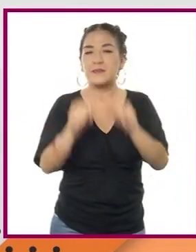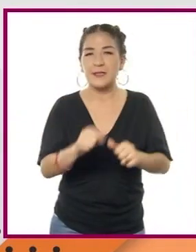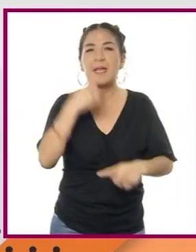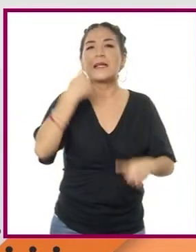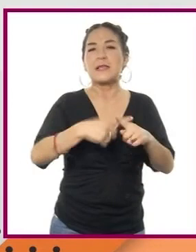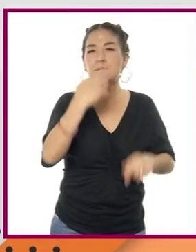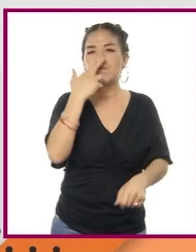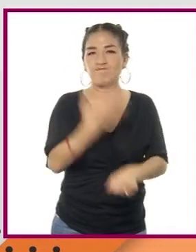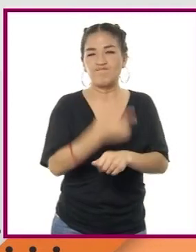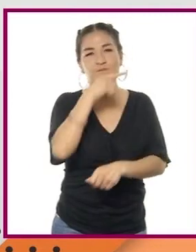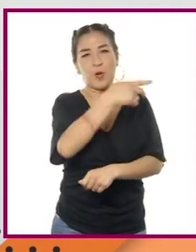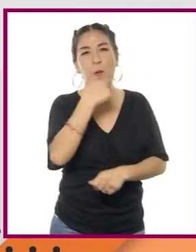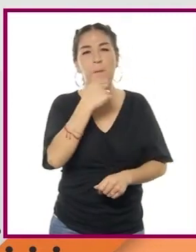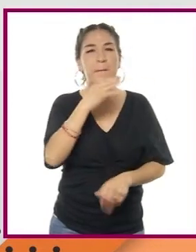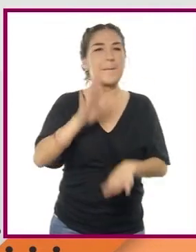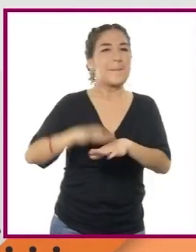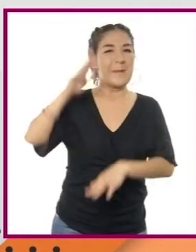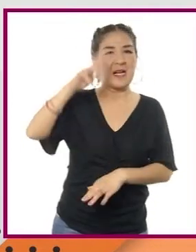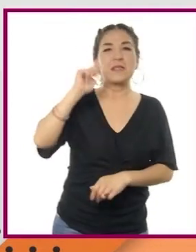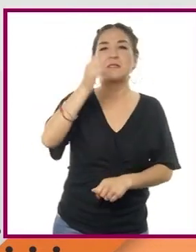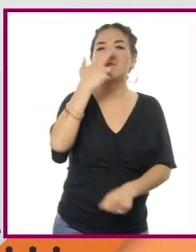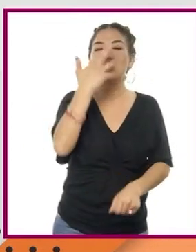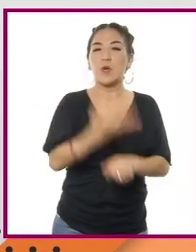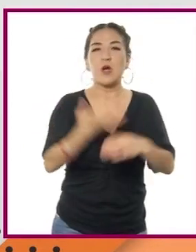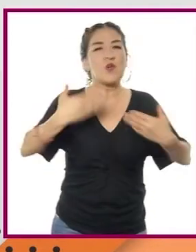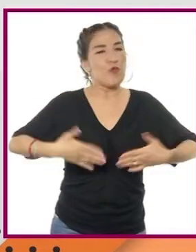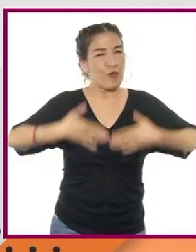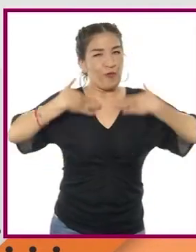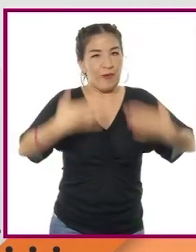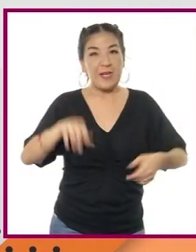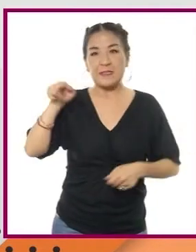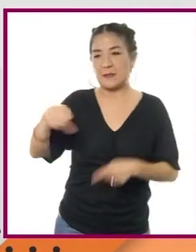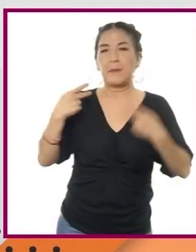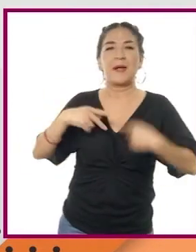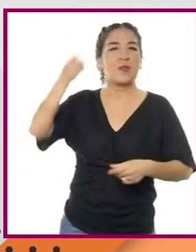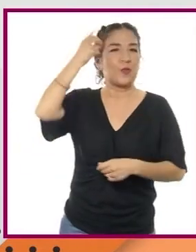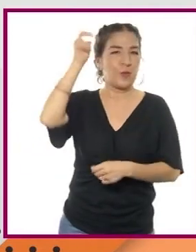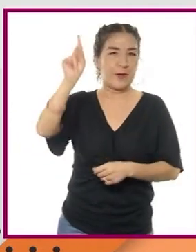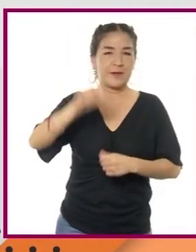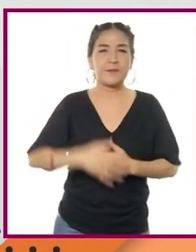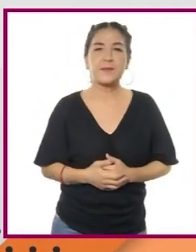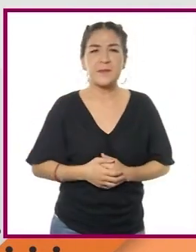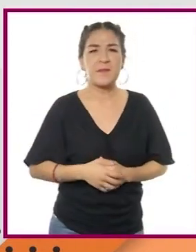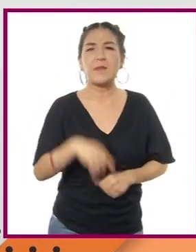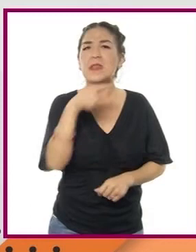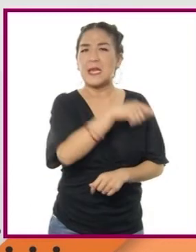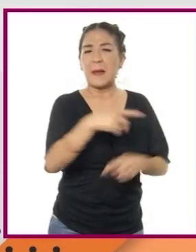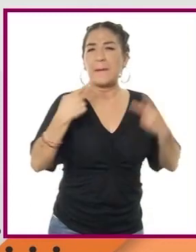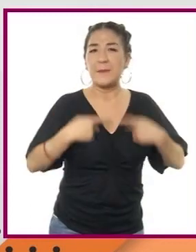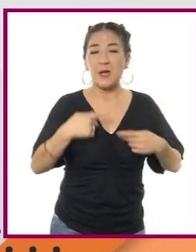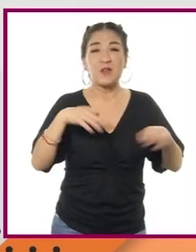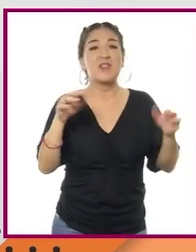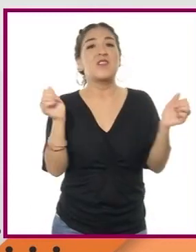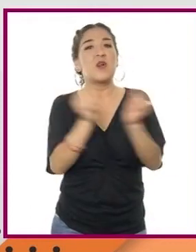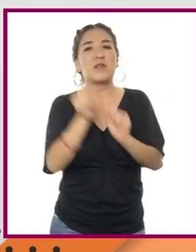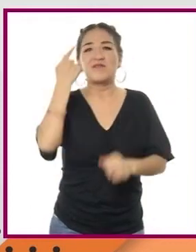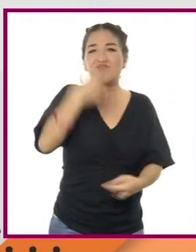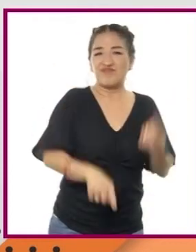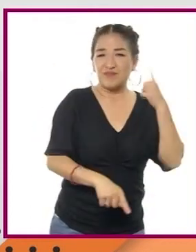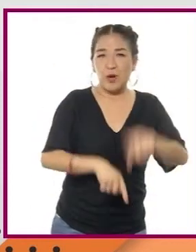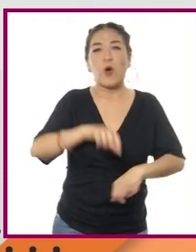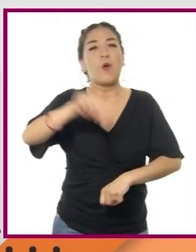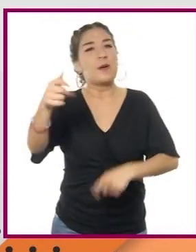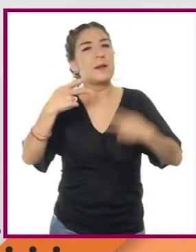manos del mayordomo, persona de toda la confianza del hacendado, quien con ayuda de capataces y otros